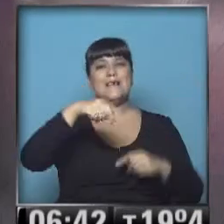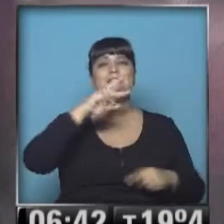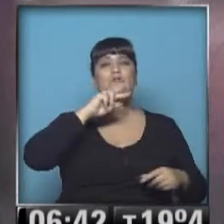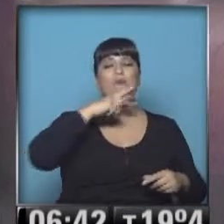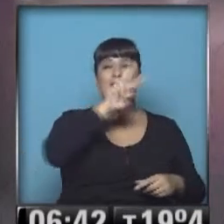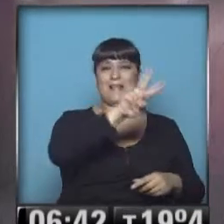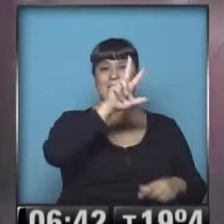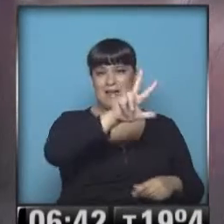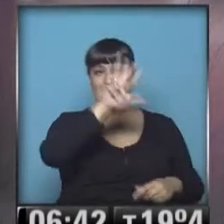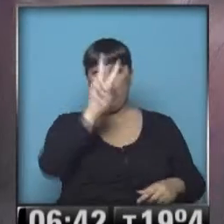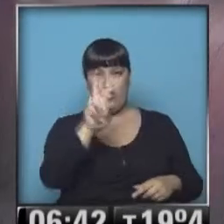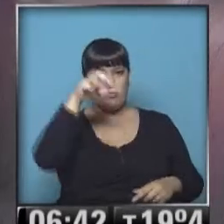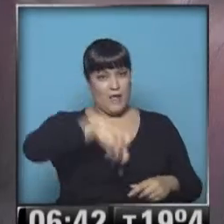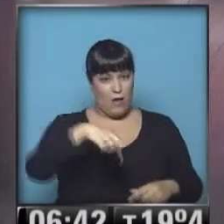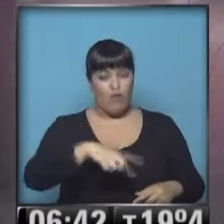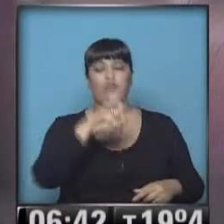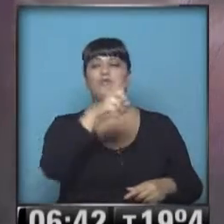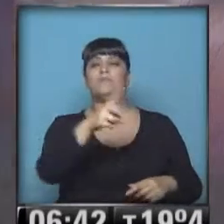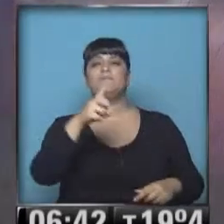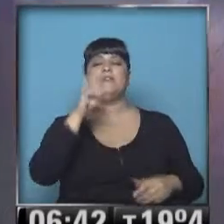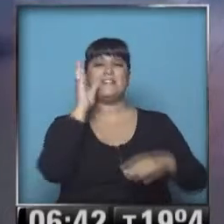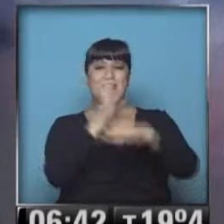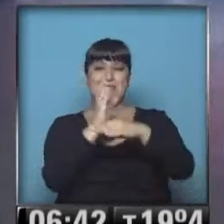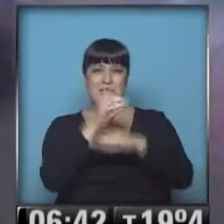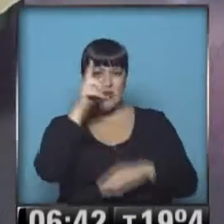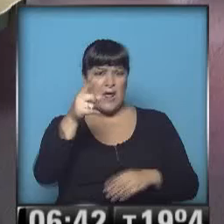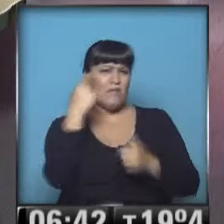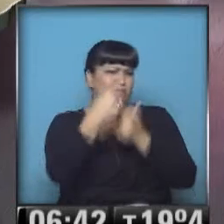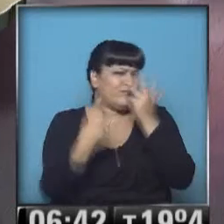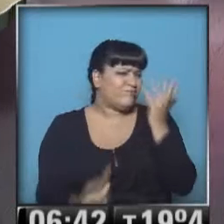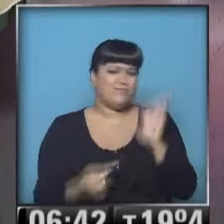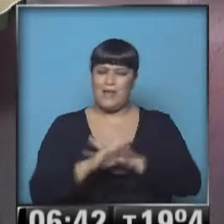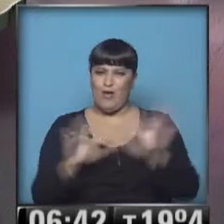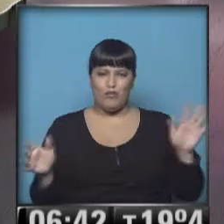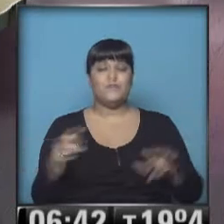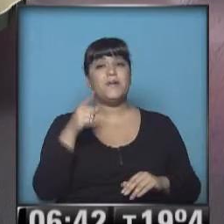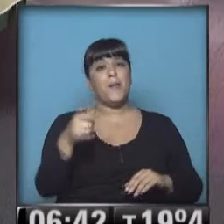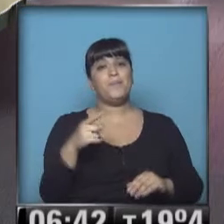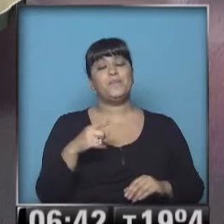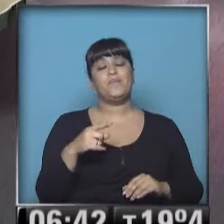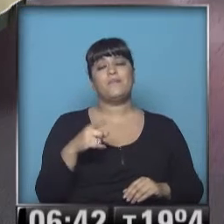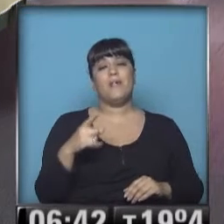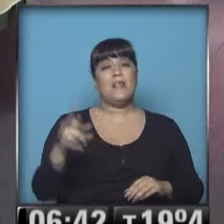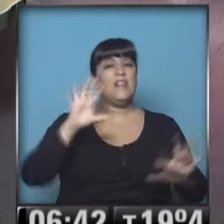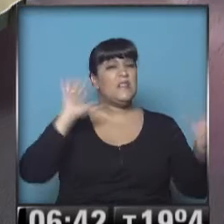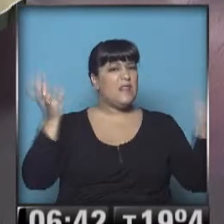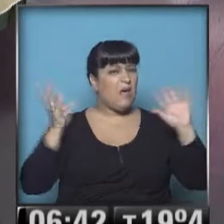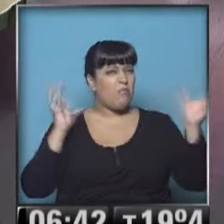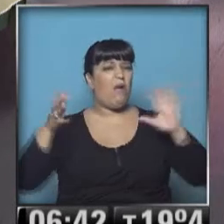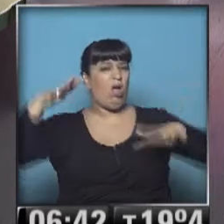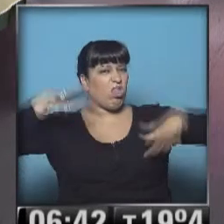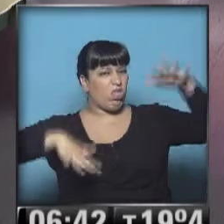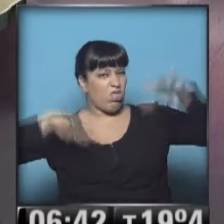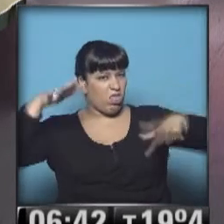Y en la zona central, atención que hay de todo en la zona central, tiempo muy, muy